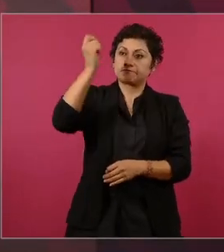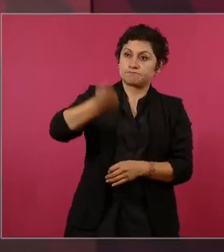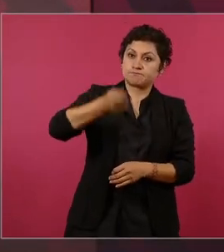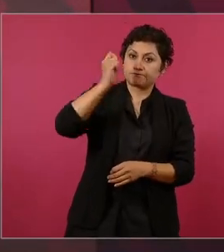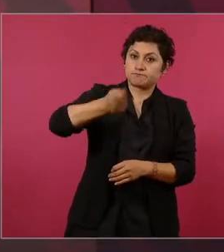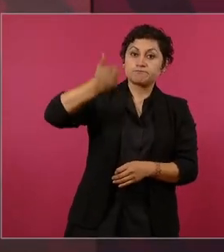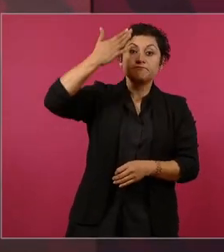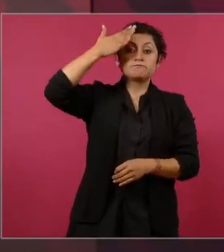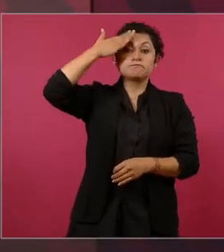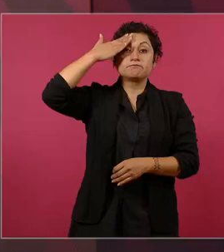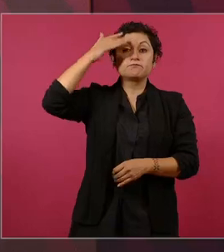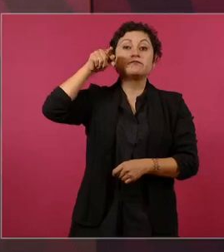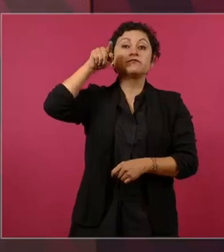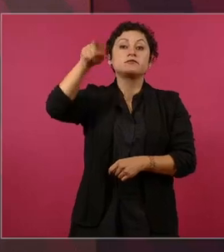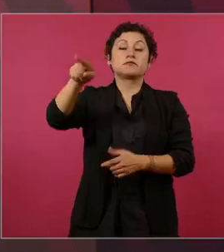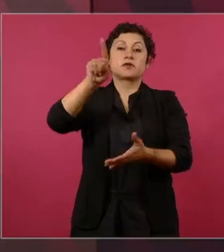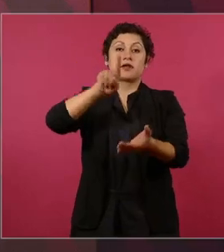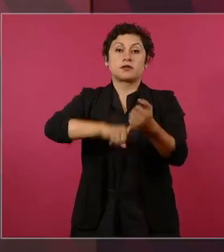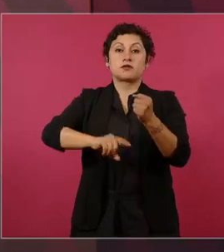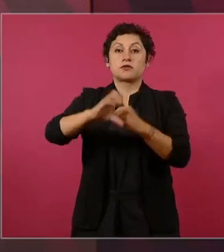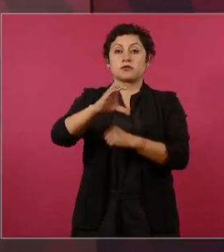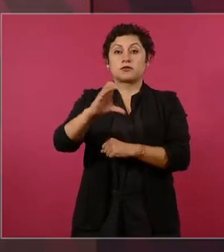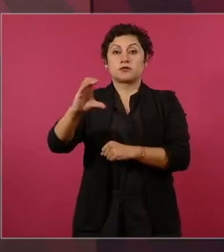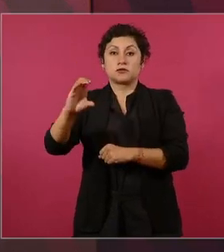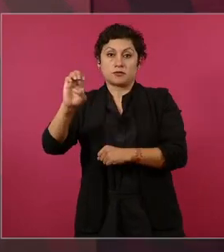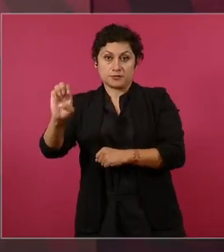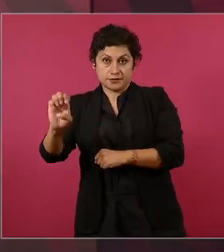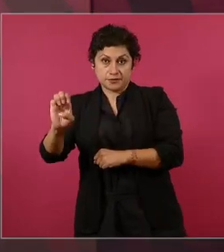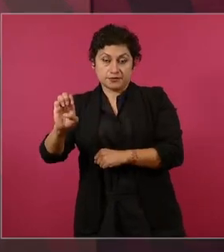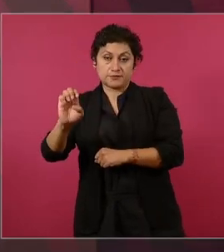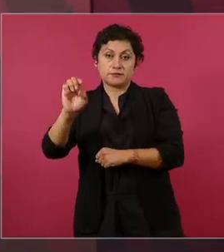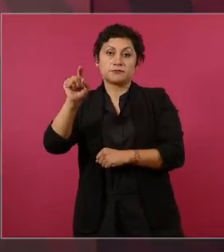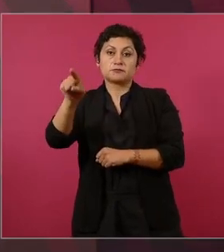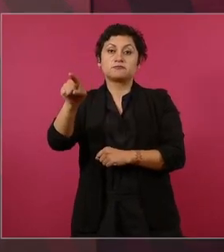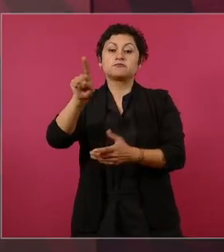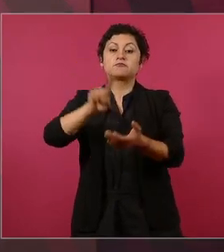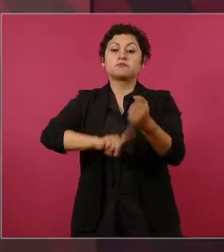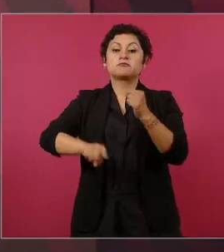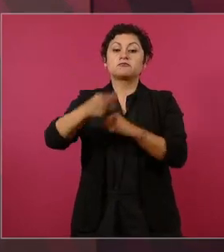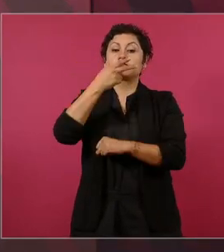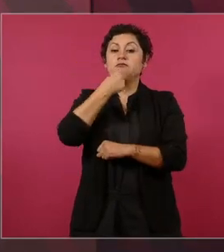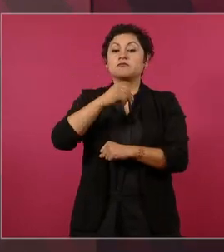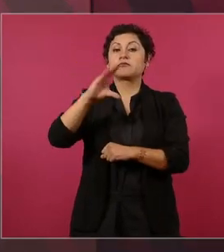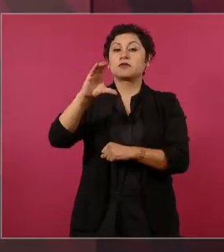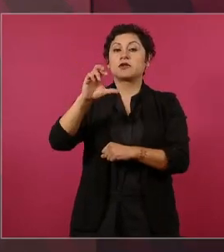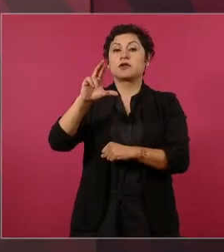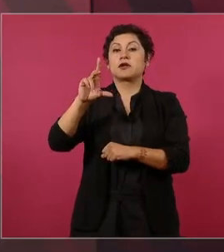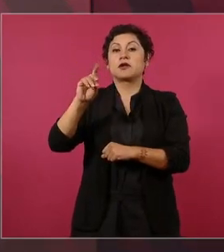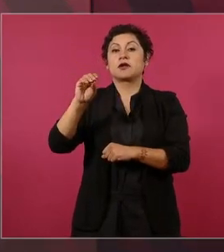del Consejo Coordinador Empresarial, Carlos…